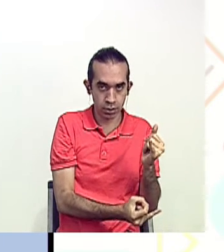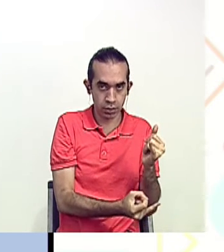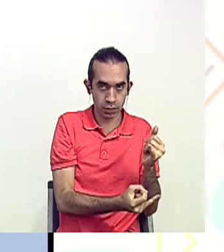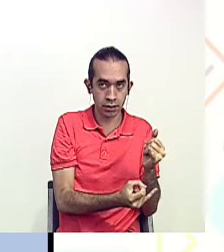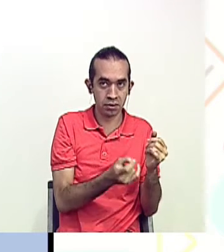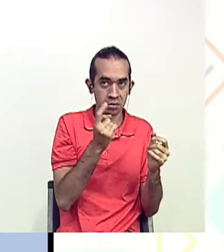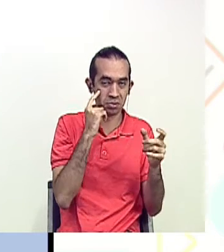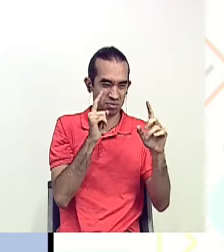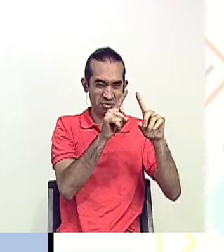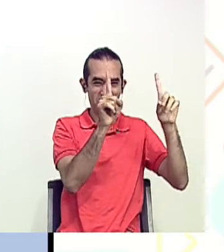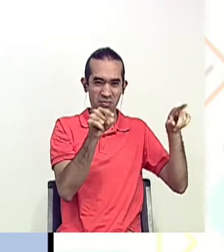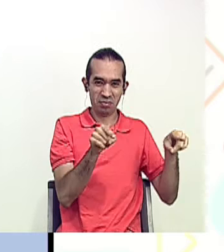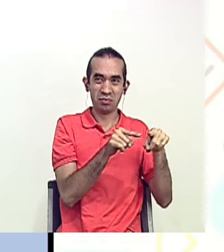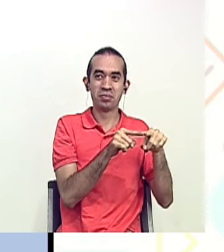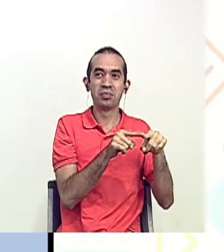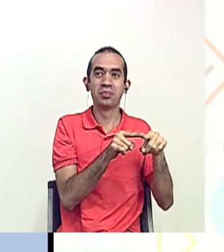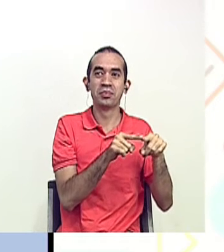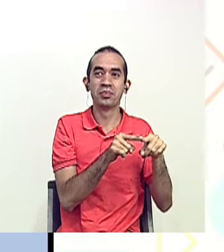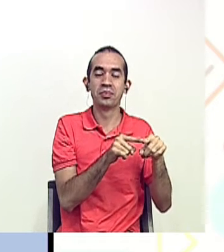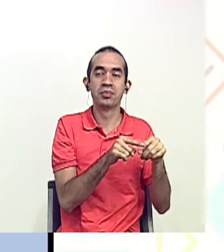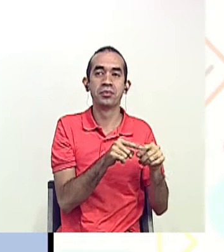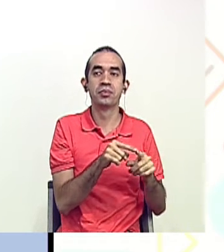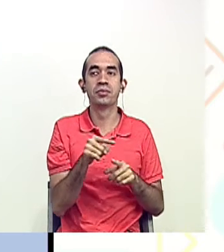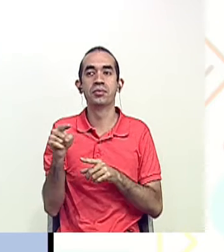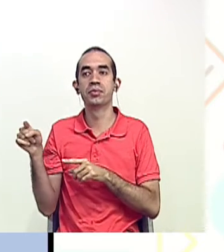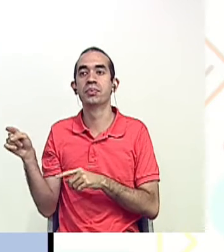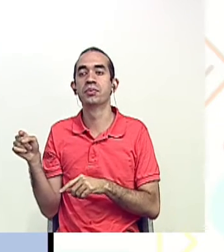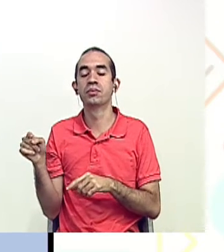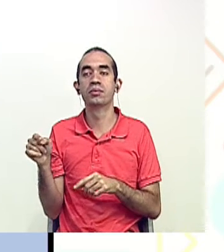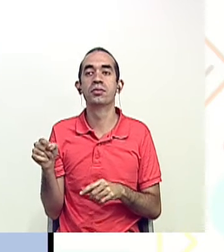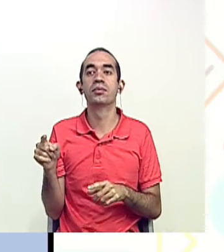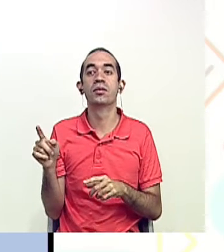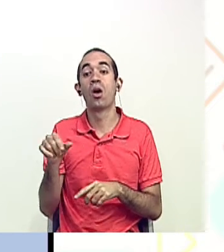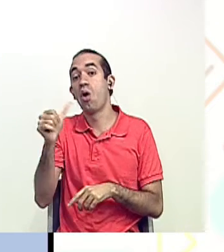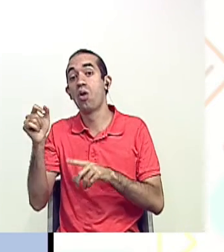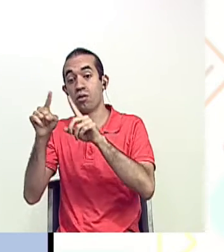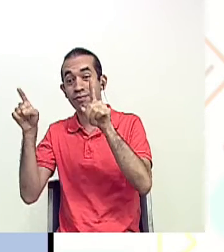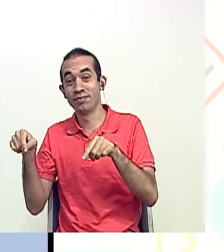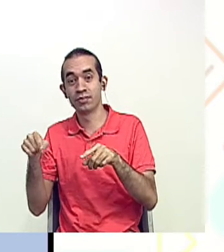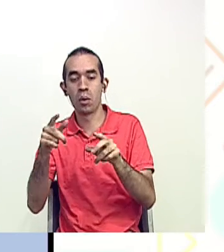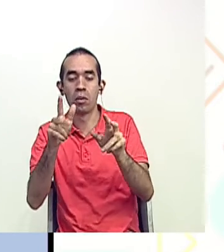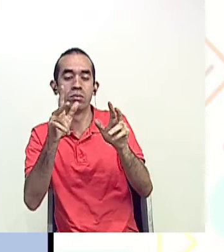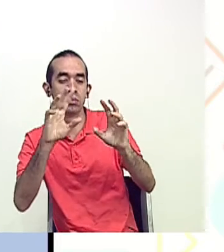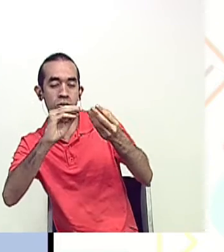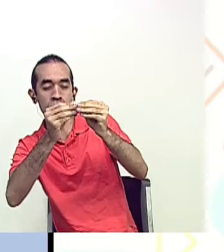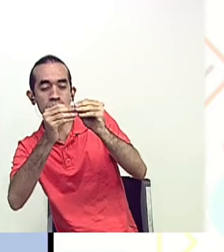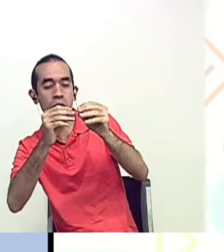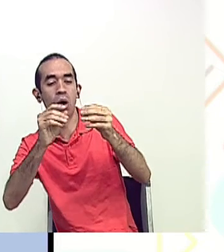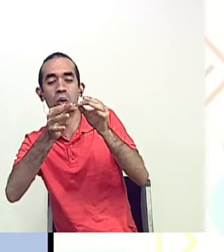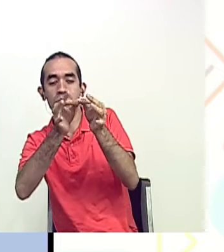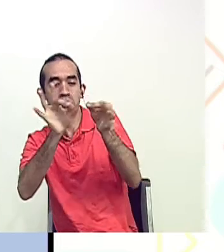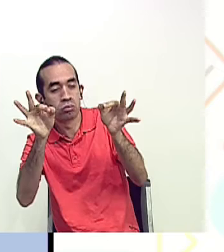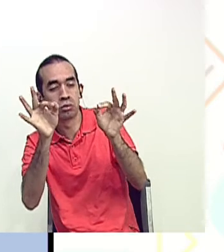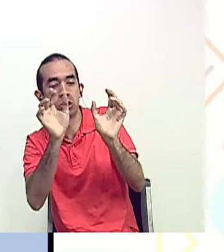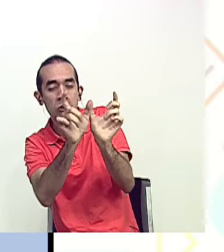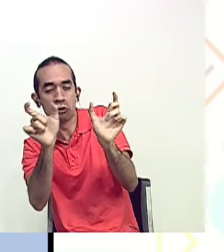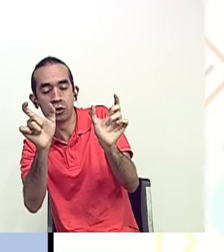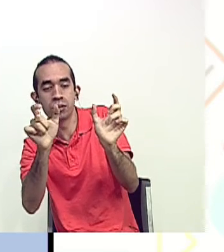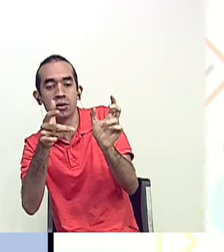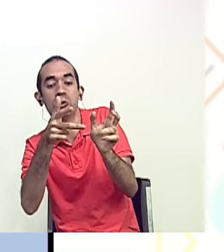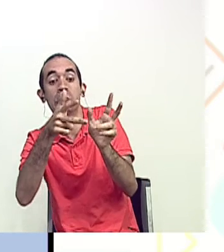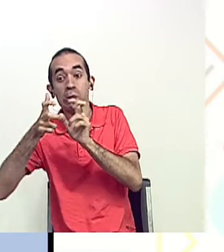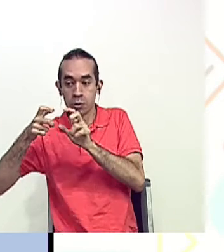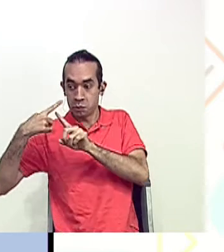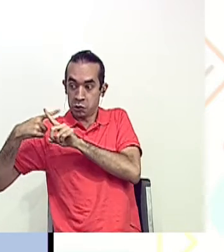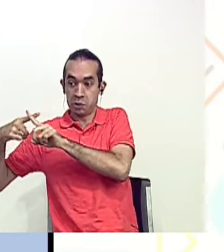dice desarrollar. Y cuando nos indican factorizar, es porque la